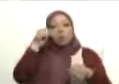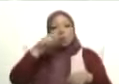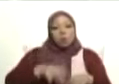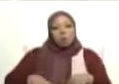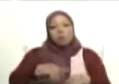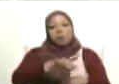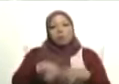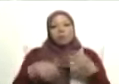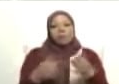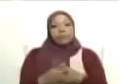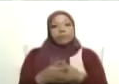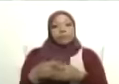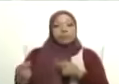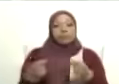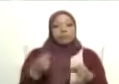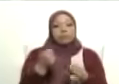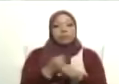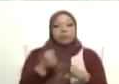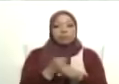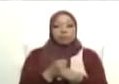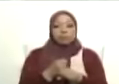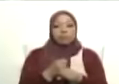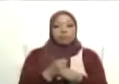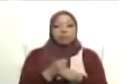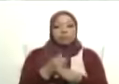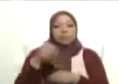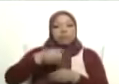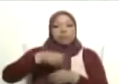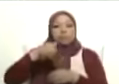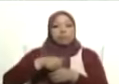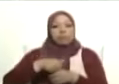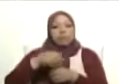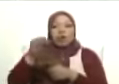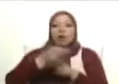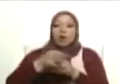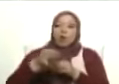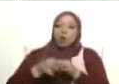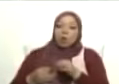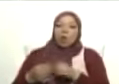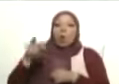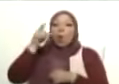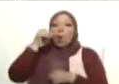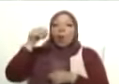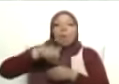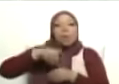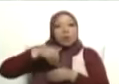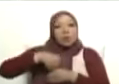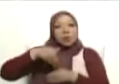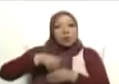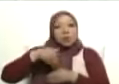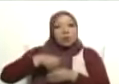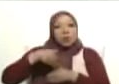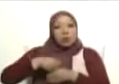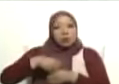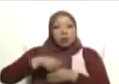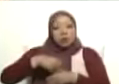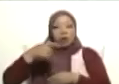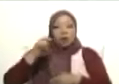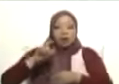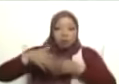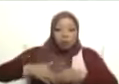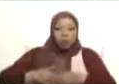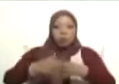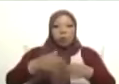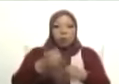Fuerza Armada, el despliegue del material electoral, de las máquinas de votación, de los cotillones, despliegue lineal,